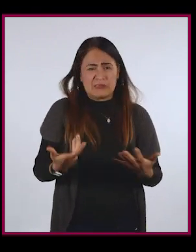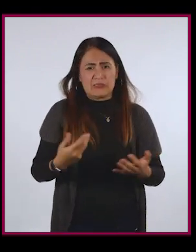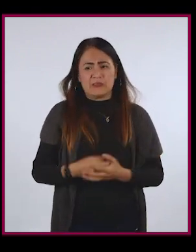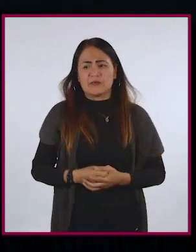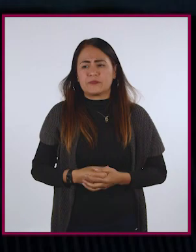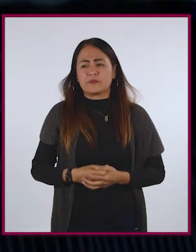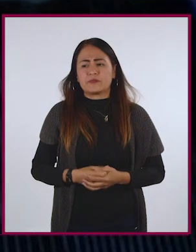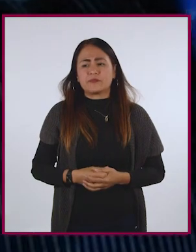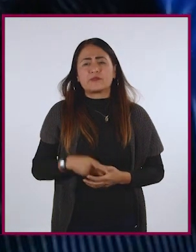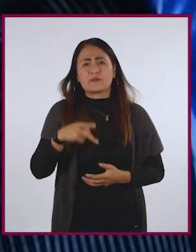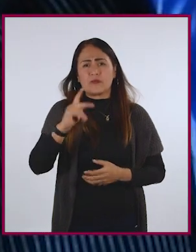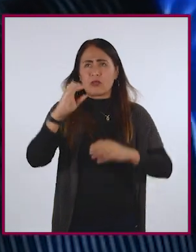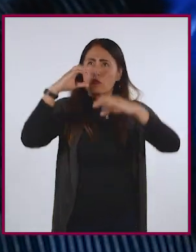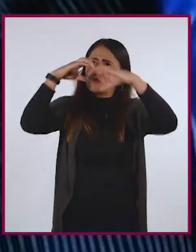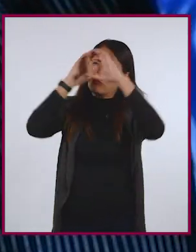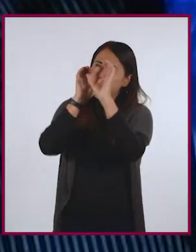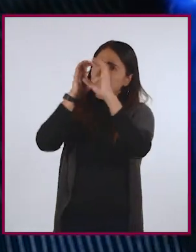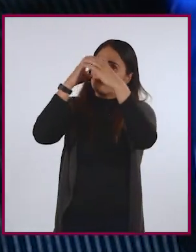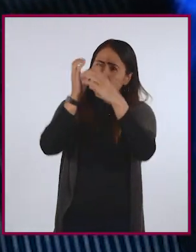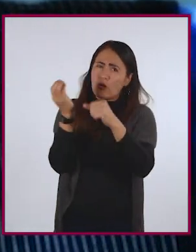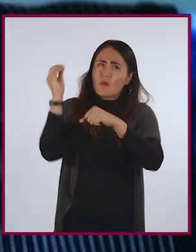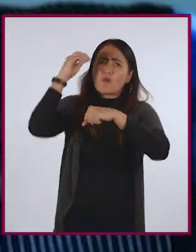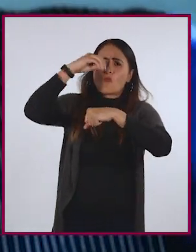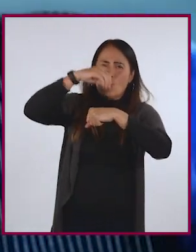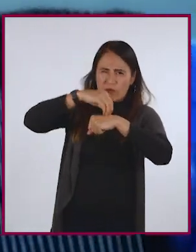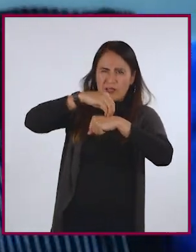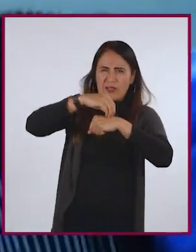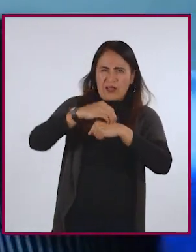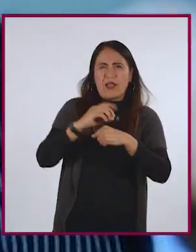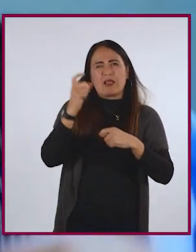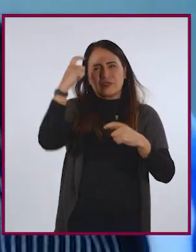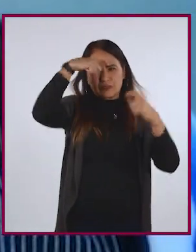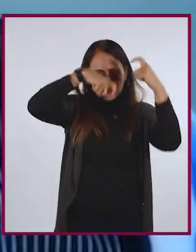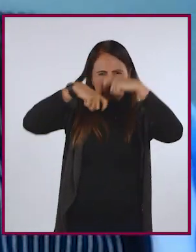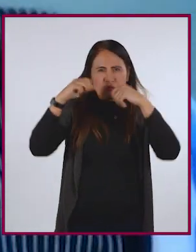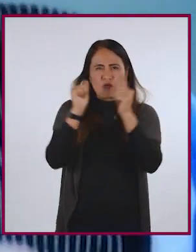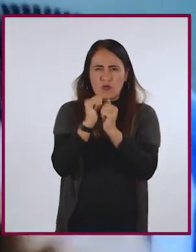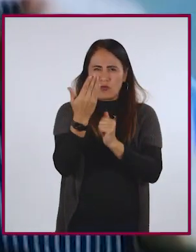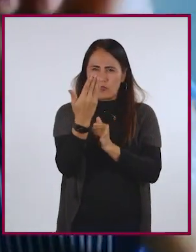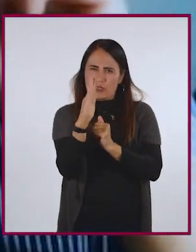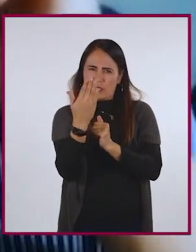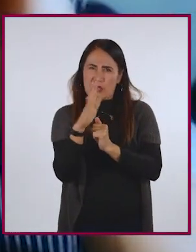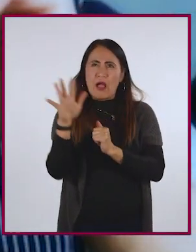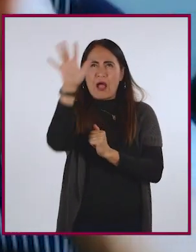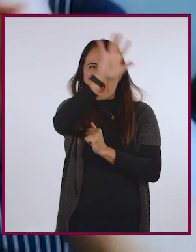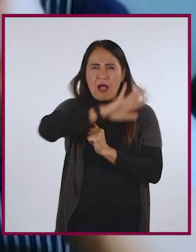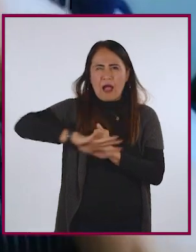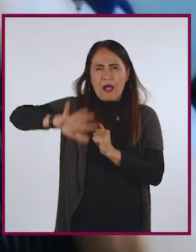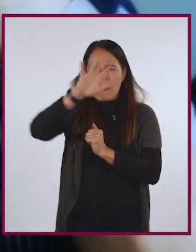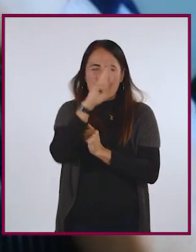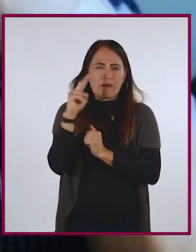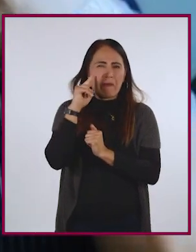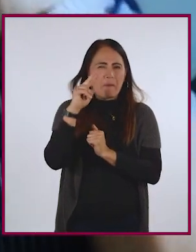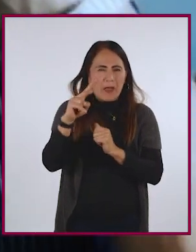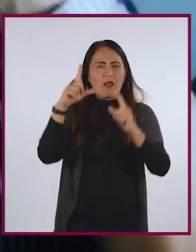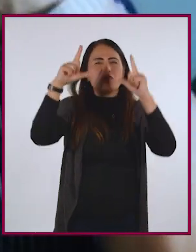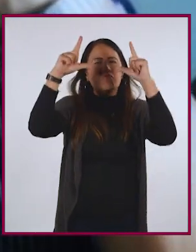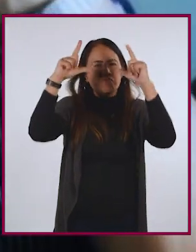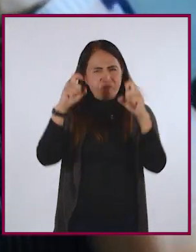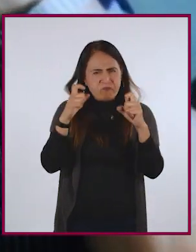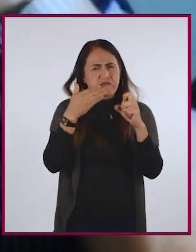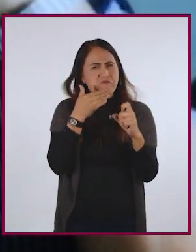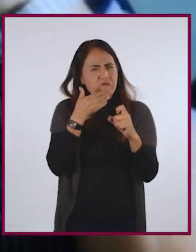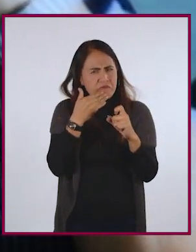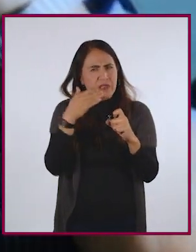dificilísimo, y la contribución de este tipo de arreglos catadiópticos es lo que logra. poder tener áreas para